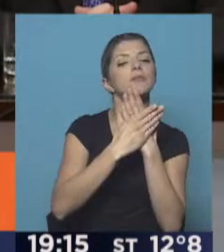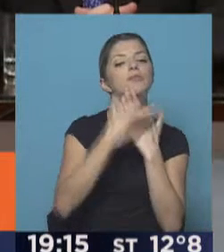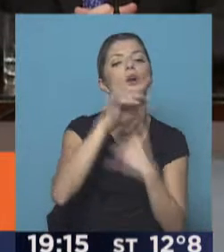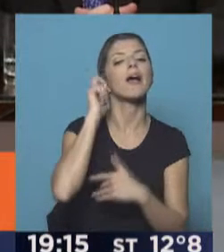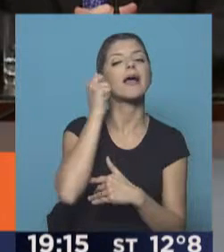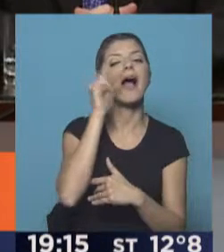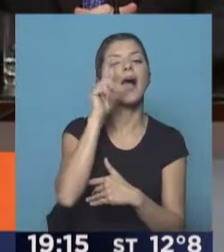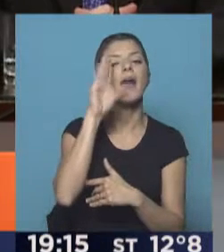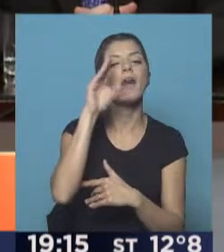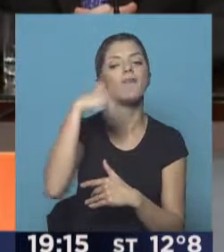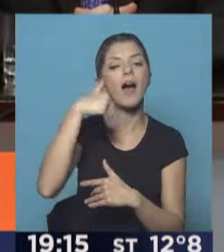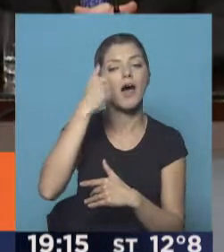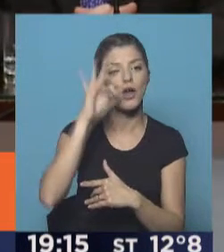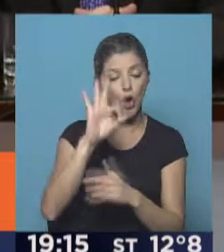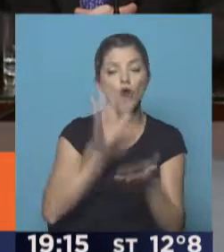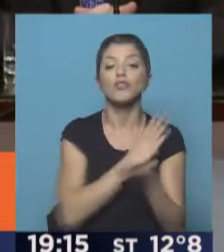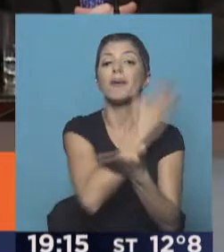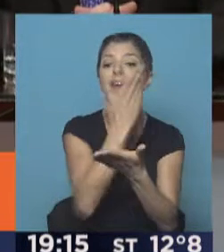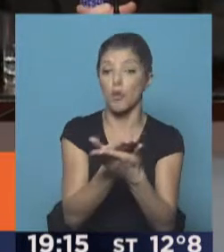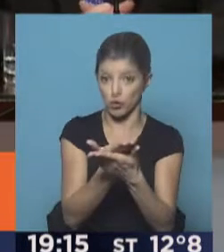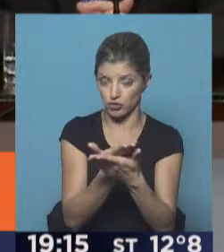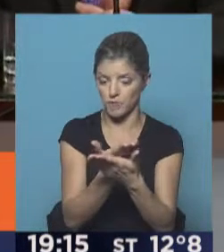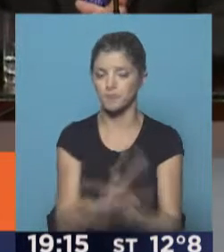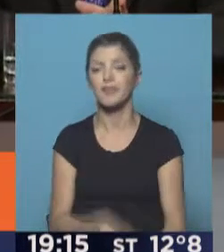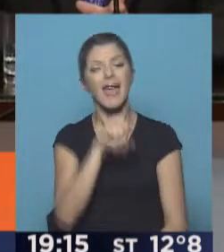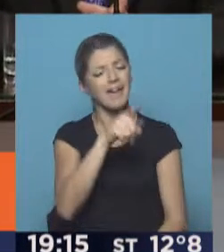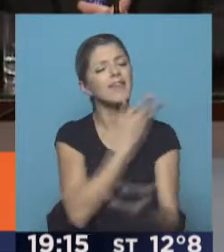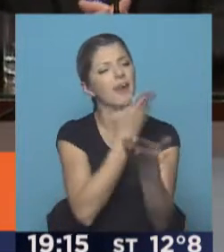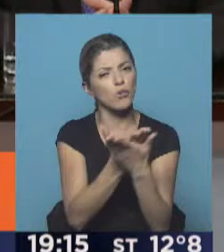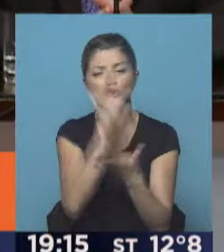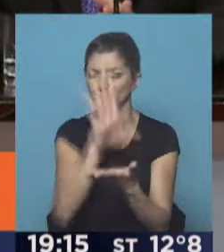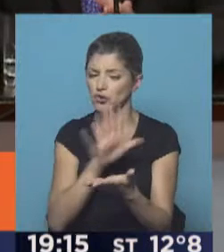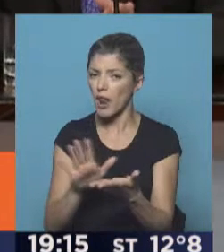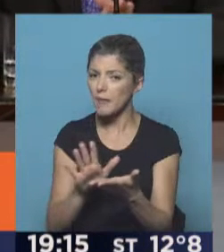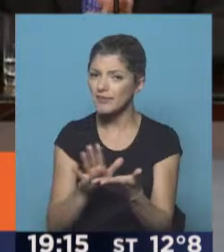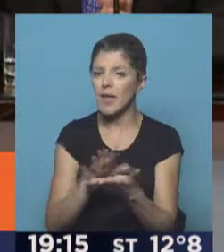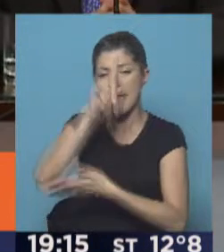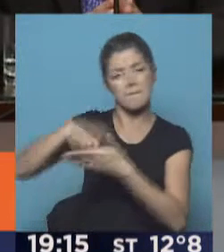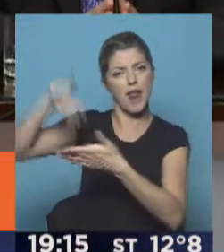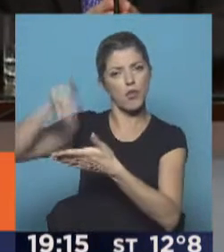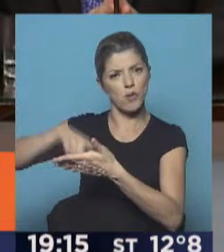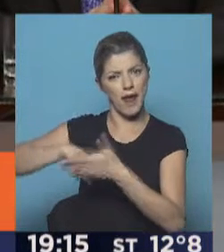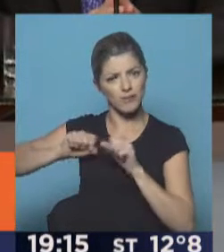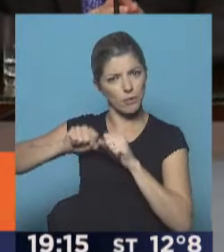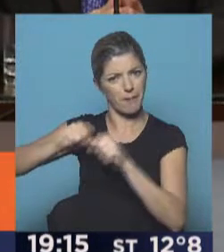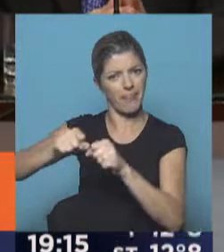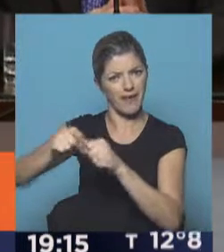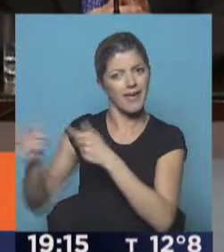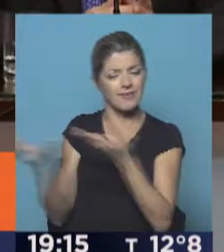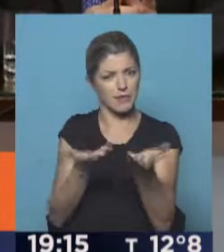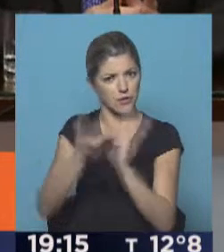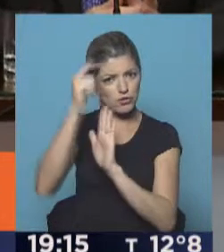tema del recurso extraordinario. ¿Se va a referir únicamente el recurso a la anulación de la suspensión de la tarifa social